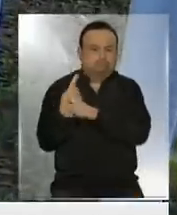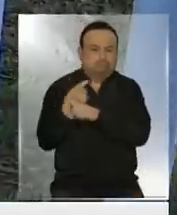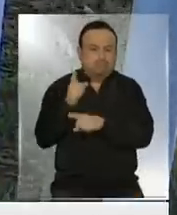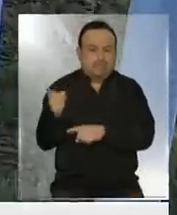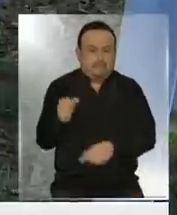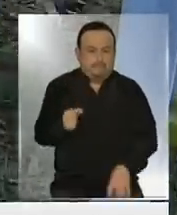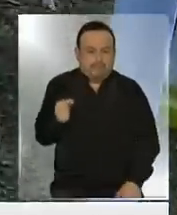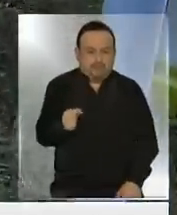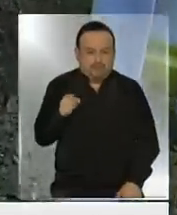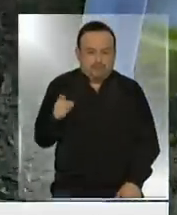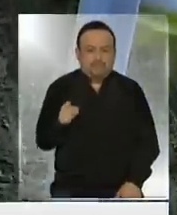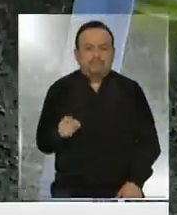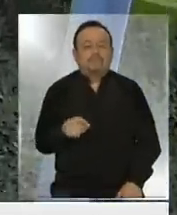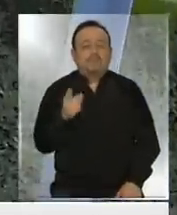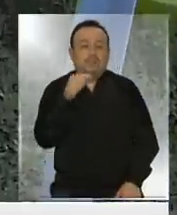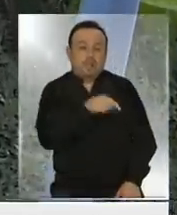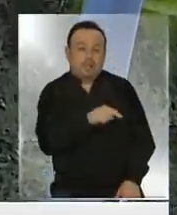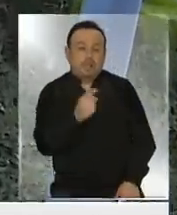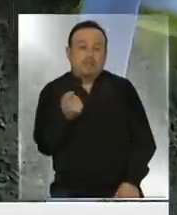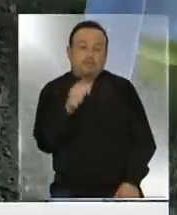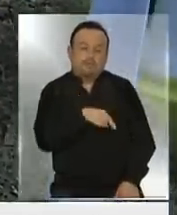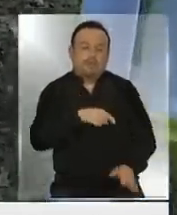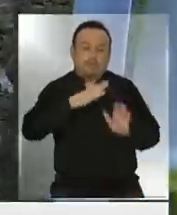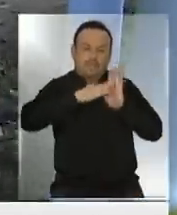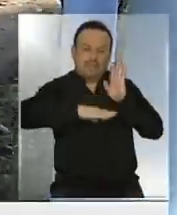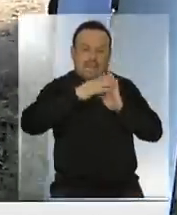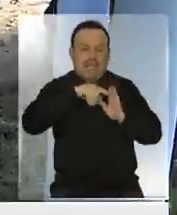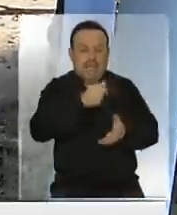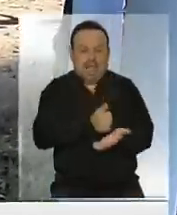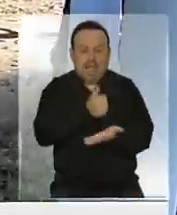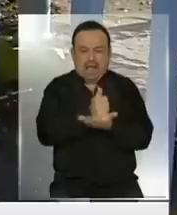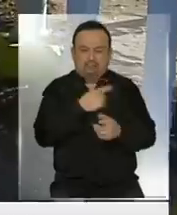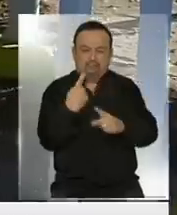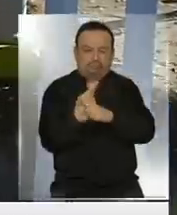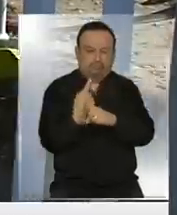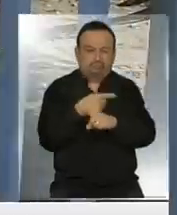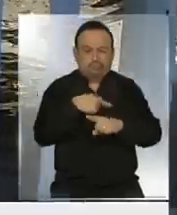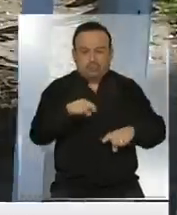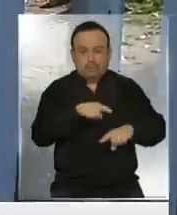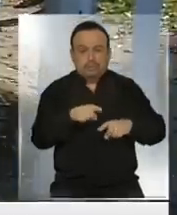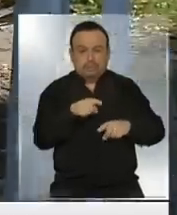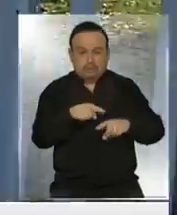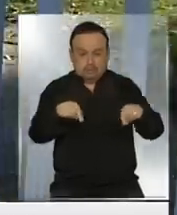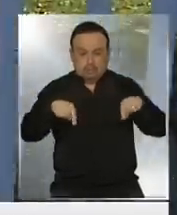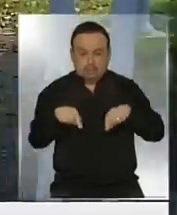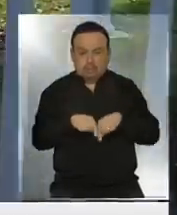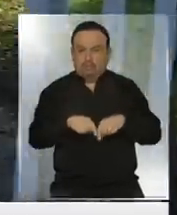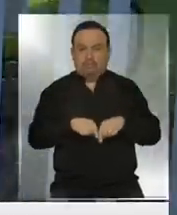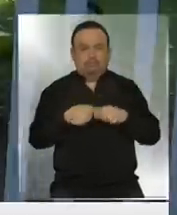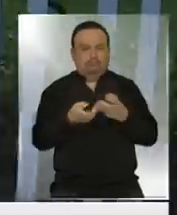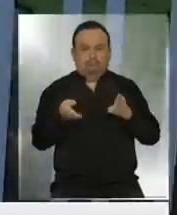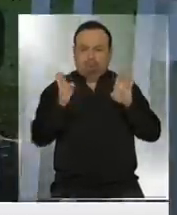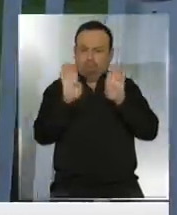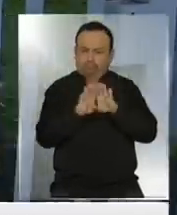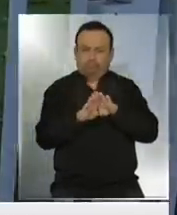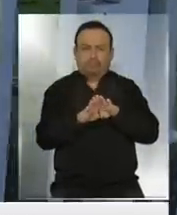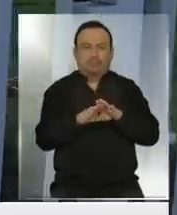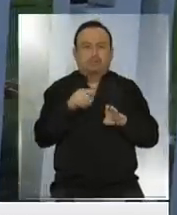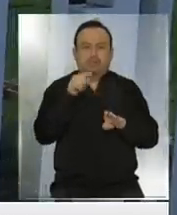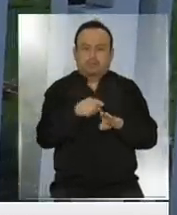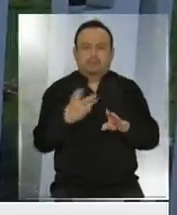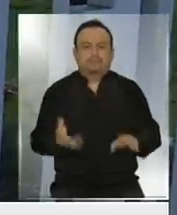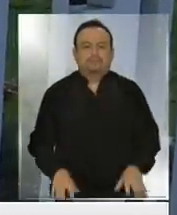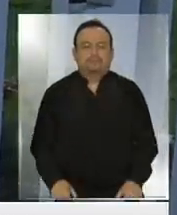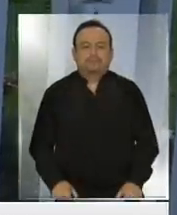ahí a la alcaldesa para lograr ingresar también a este recinto el cual en definitiva fue abierto por voluntad del propio